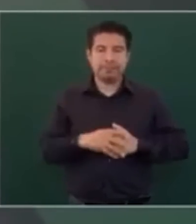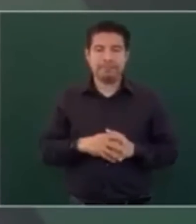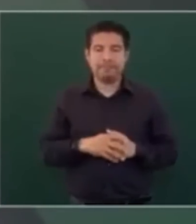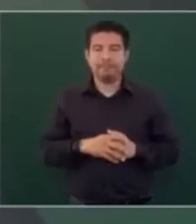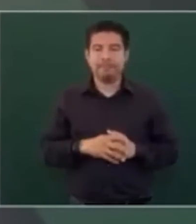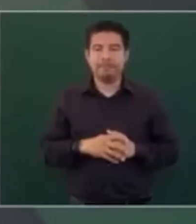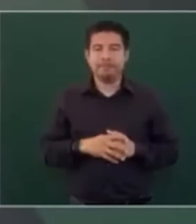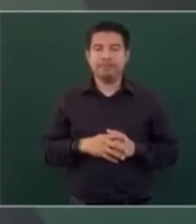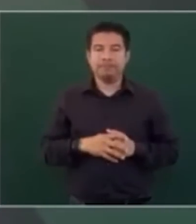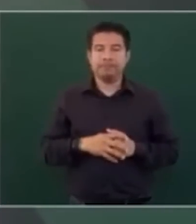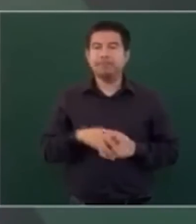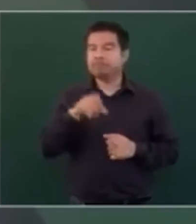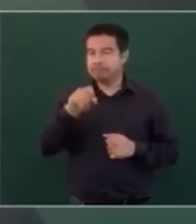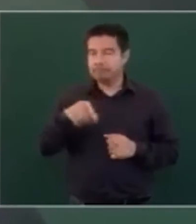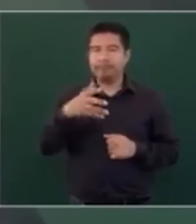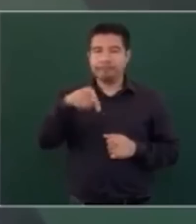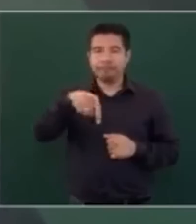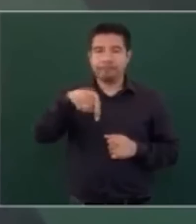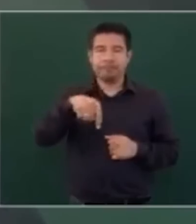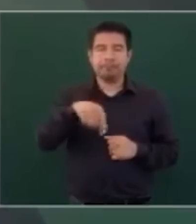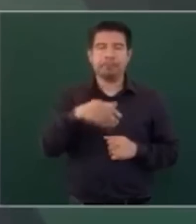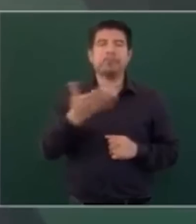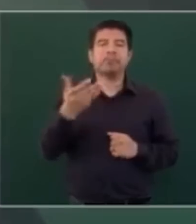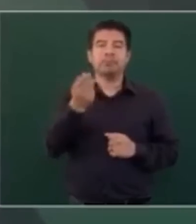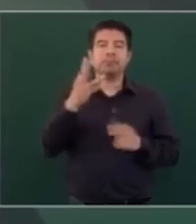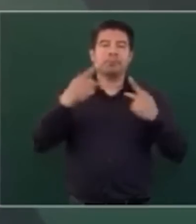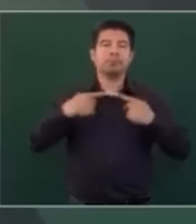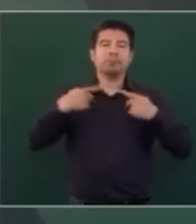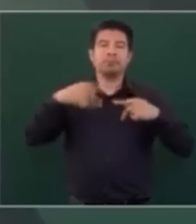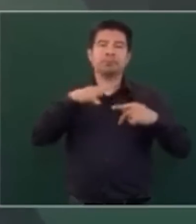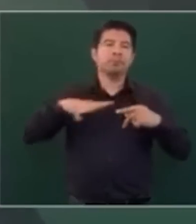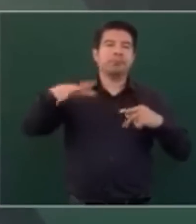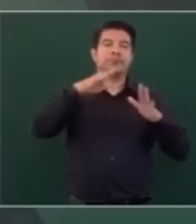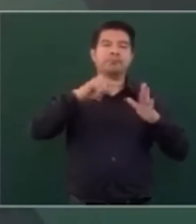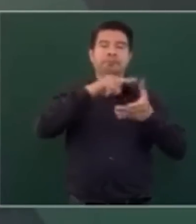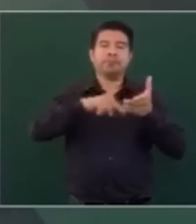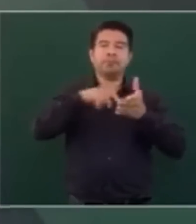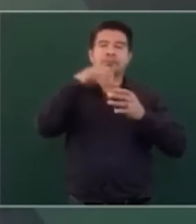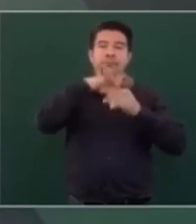que el pueblo elegía a los integrantes del Poder Judicial,